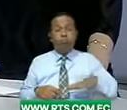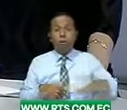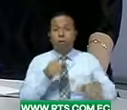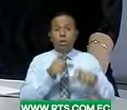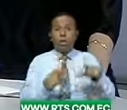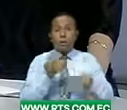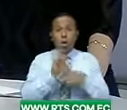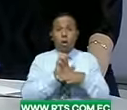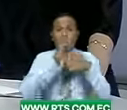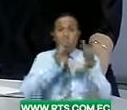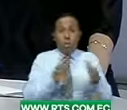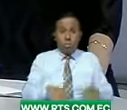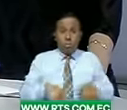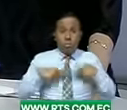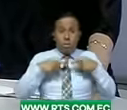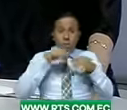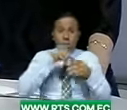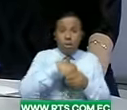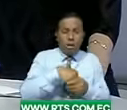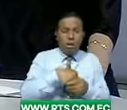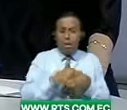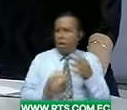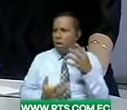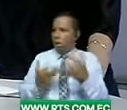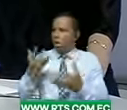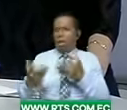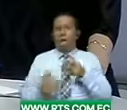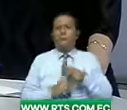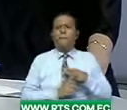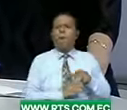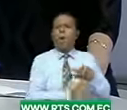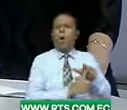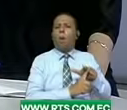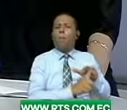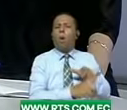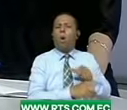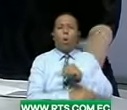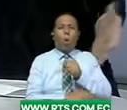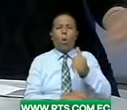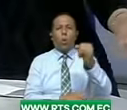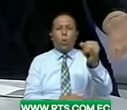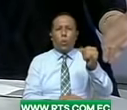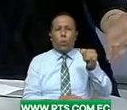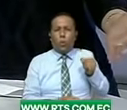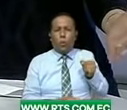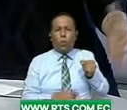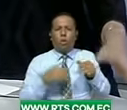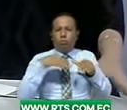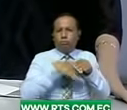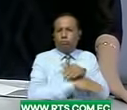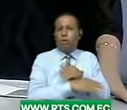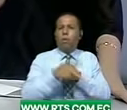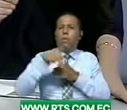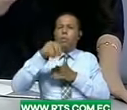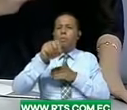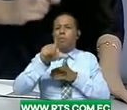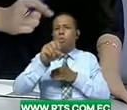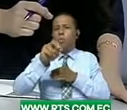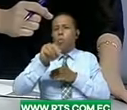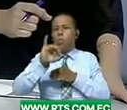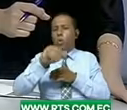masiva movilización hacia fronteras seguras, especialmente las de Polonia. Muchos compatriotas lograron el objetivo pese a